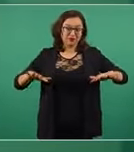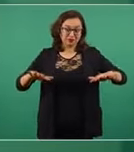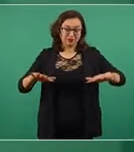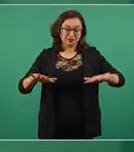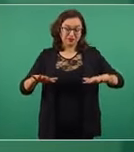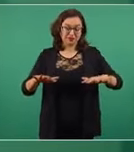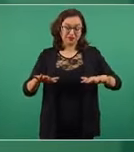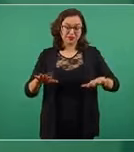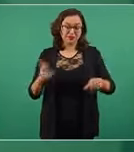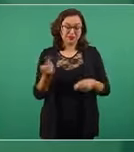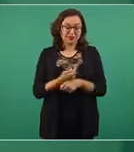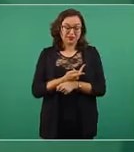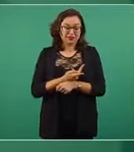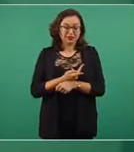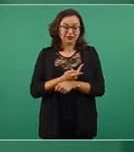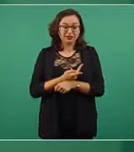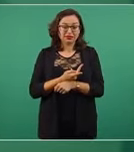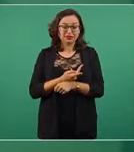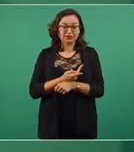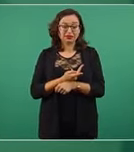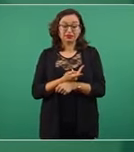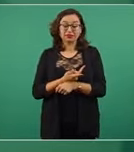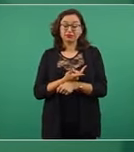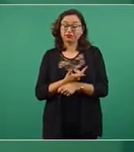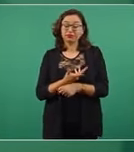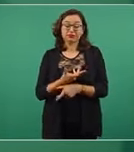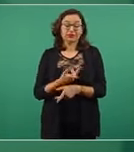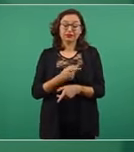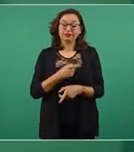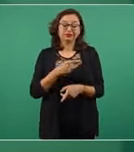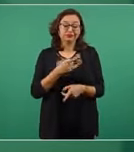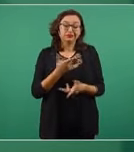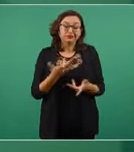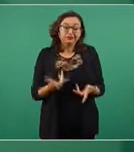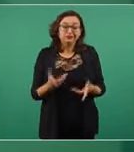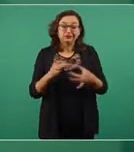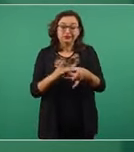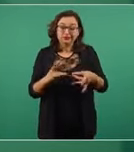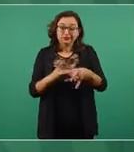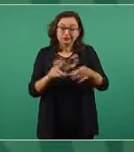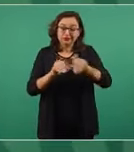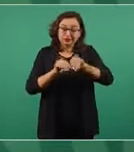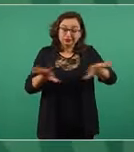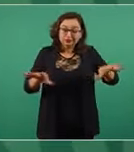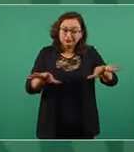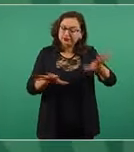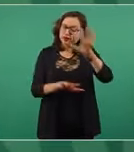hay mucha manipulación en los medios